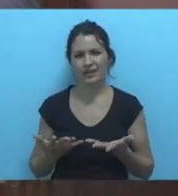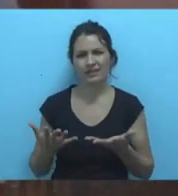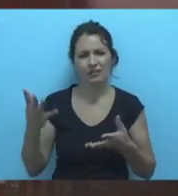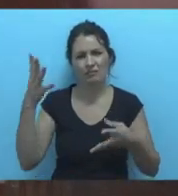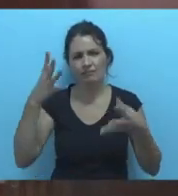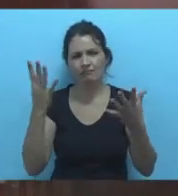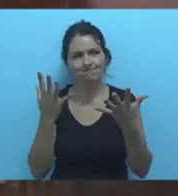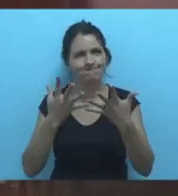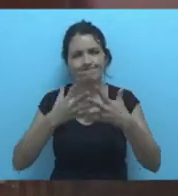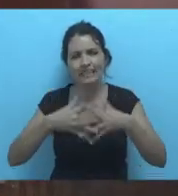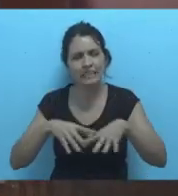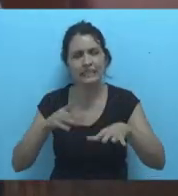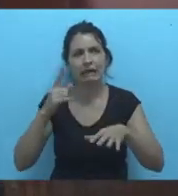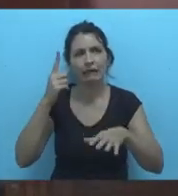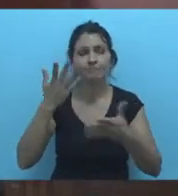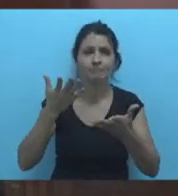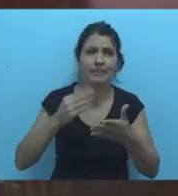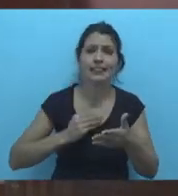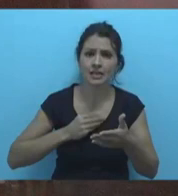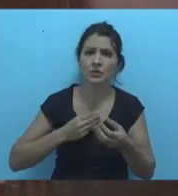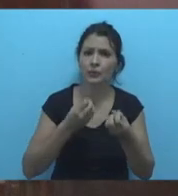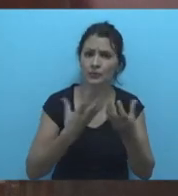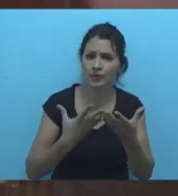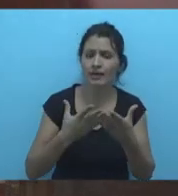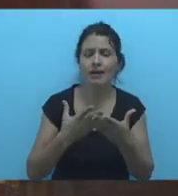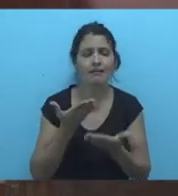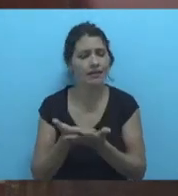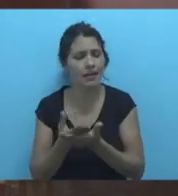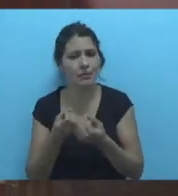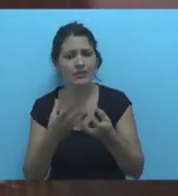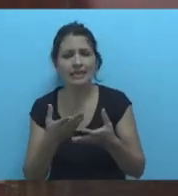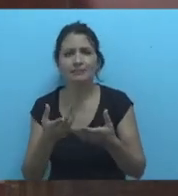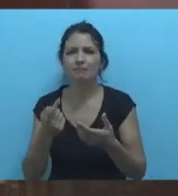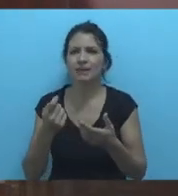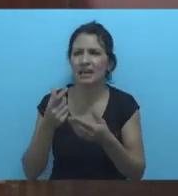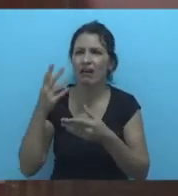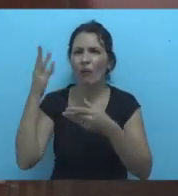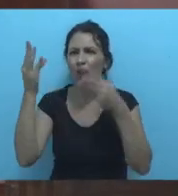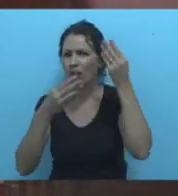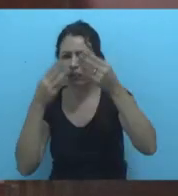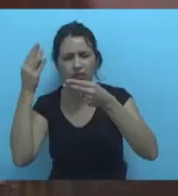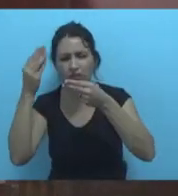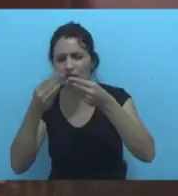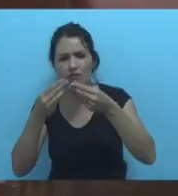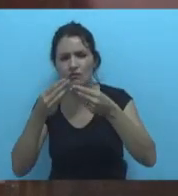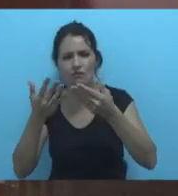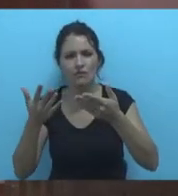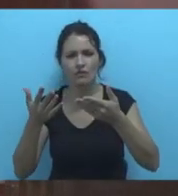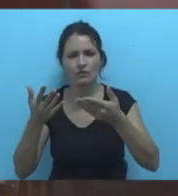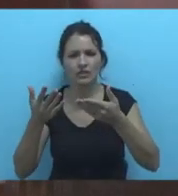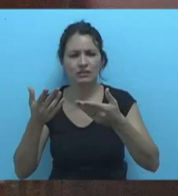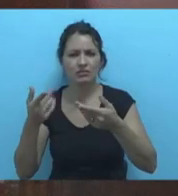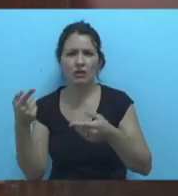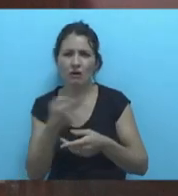de buenas intenciones, verdadero sentir federal, reclamo de los pueblos, con un intento de